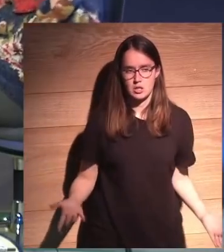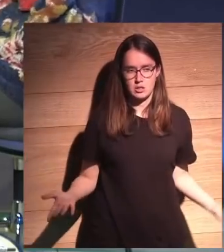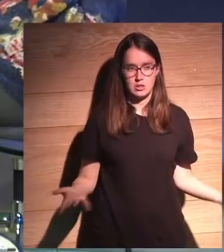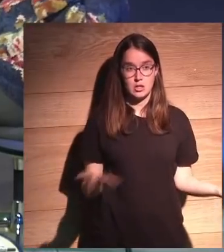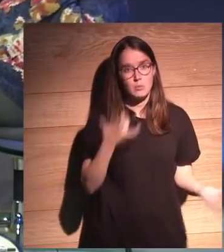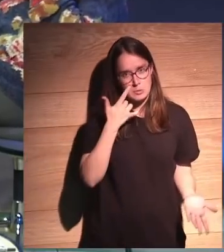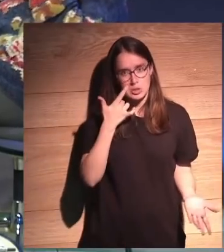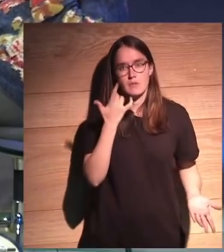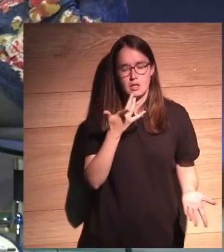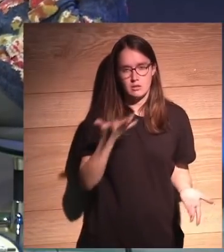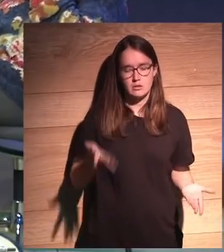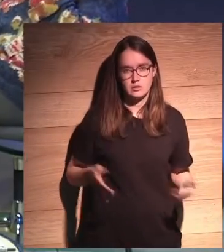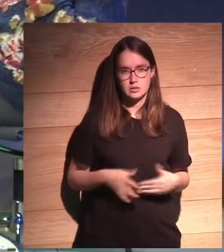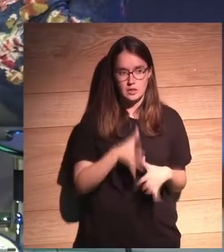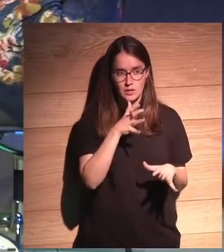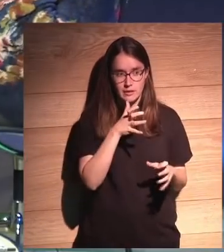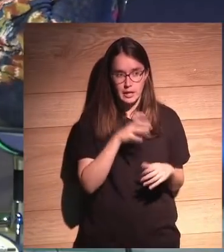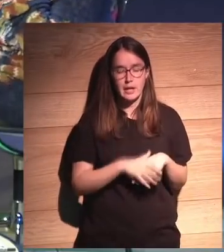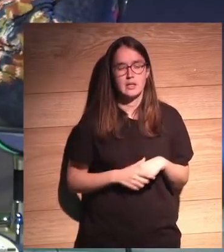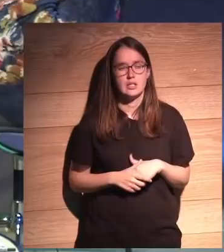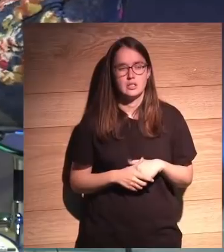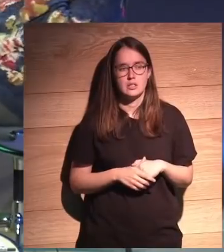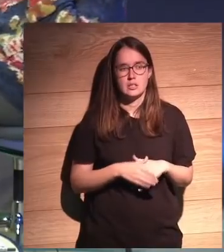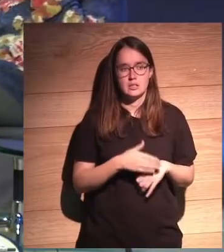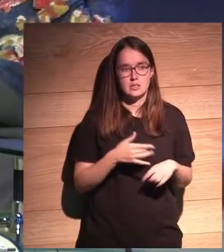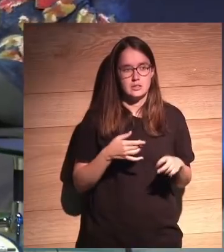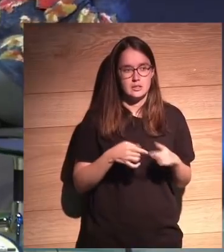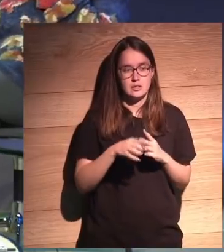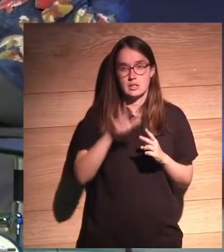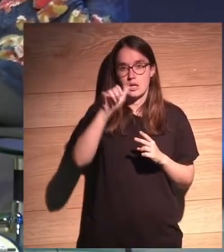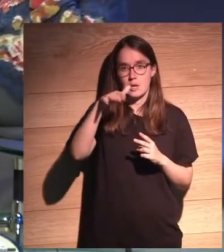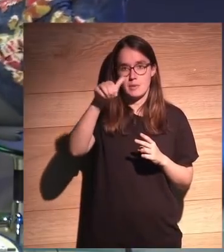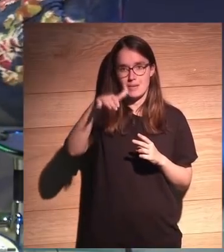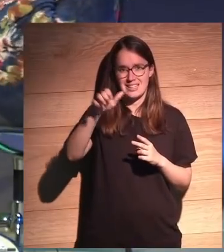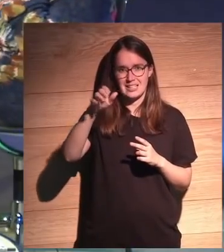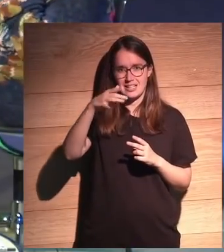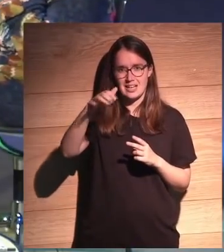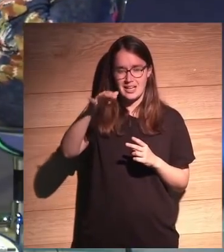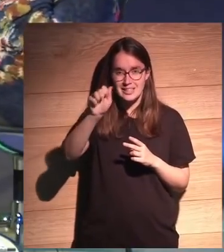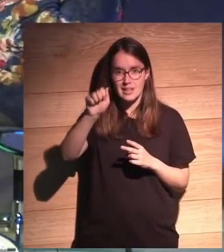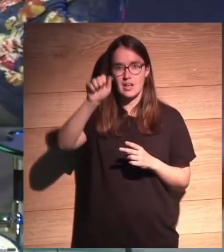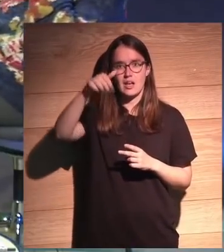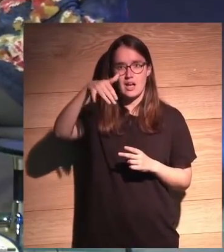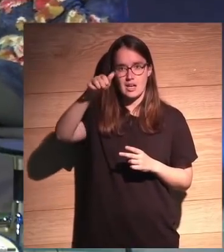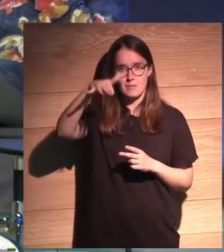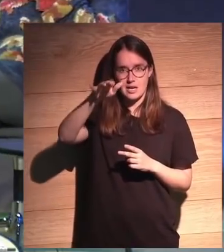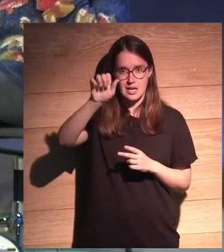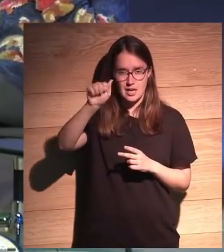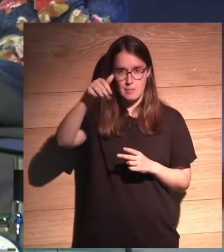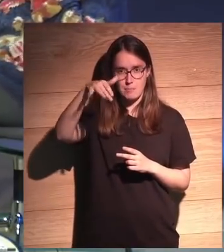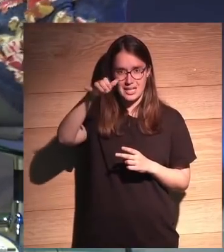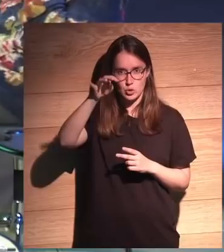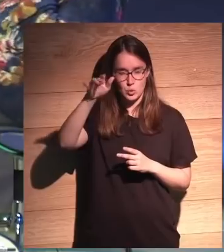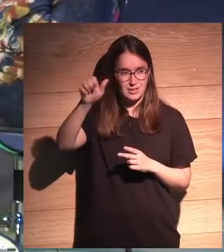Que bueno, que Sí, sí, sí. antes. Ninguna quiero decir, ni Carmen Martín Gaite, ni Ana María Matute,